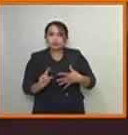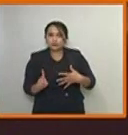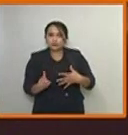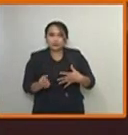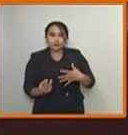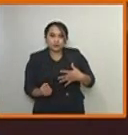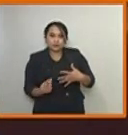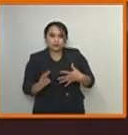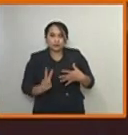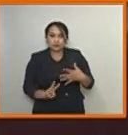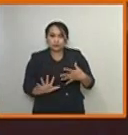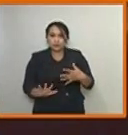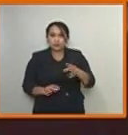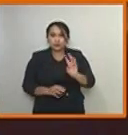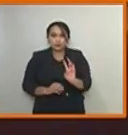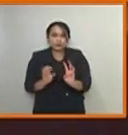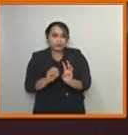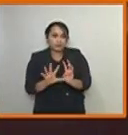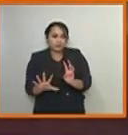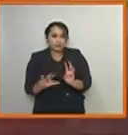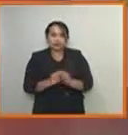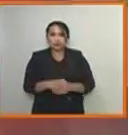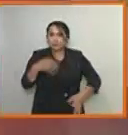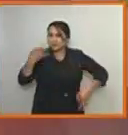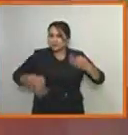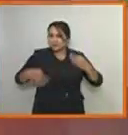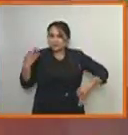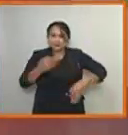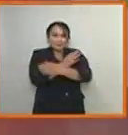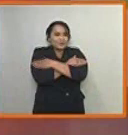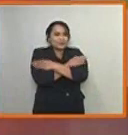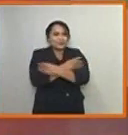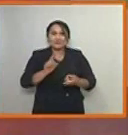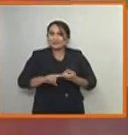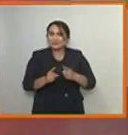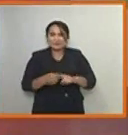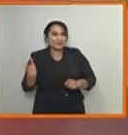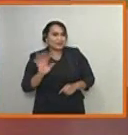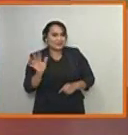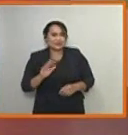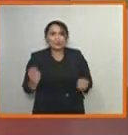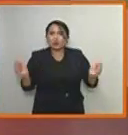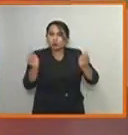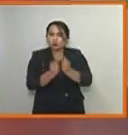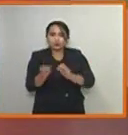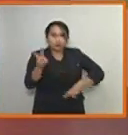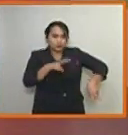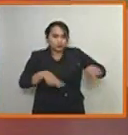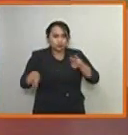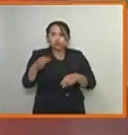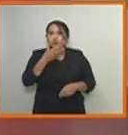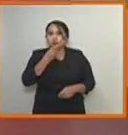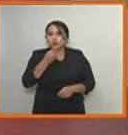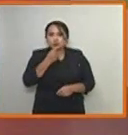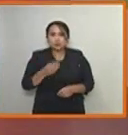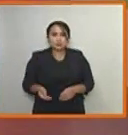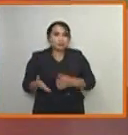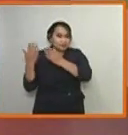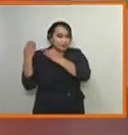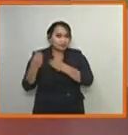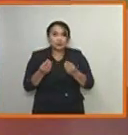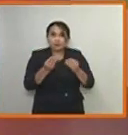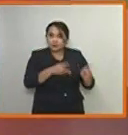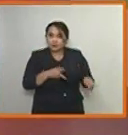12, 25 y 05. Muchas felicidades. Amigos, me despido con la grata compañía del auditor. Espero que hayan sido muchos